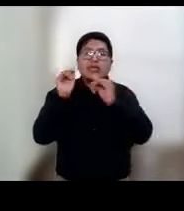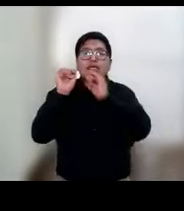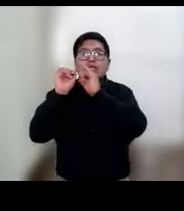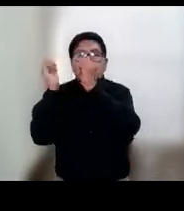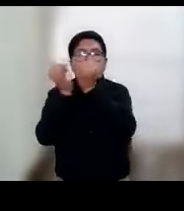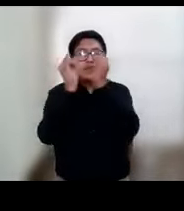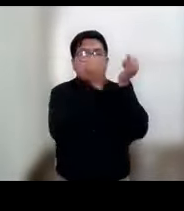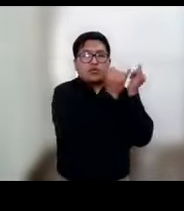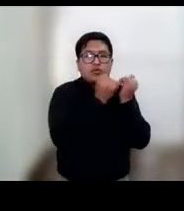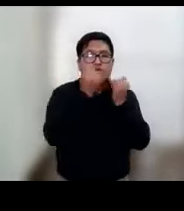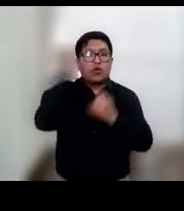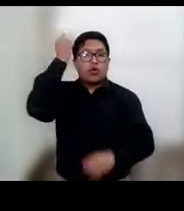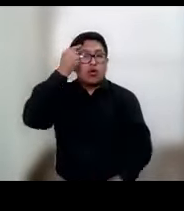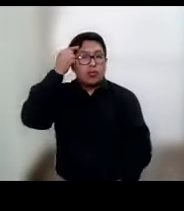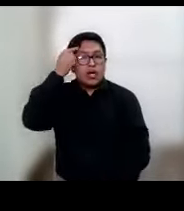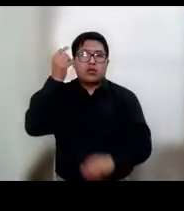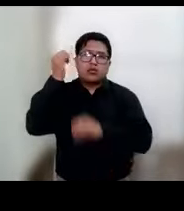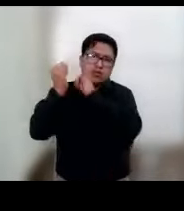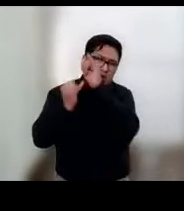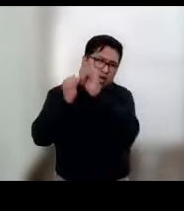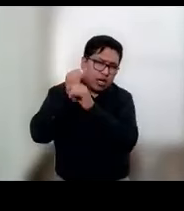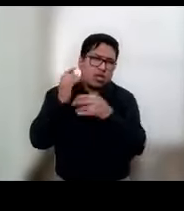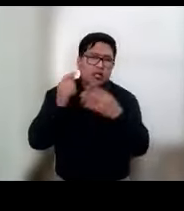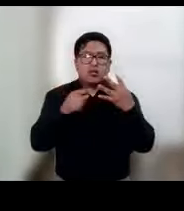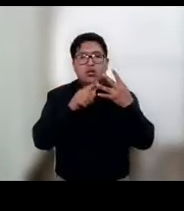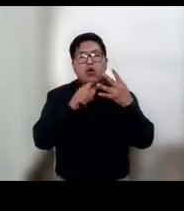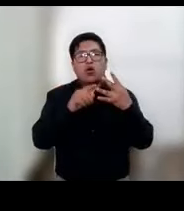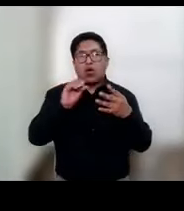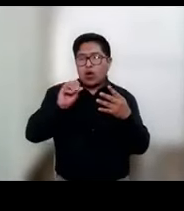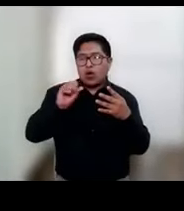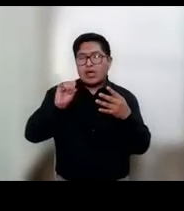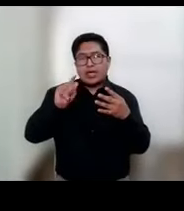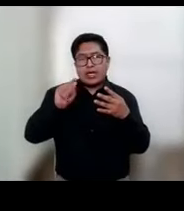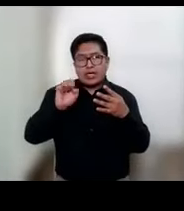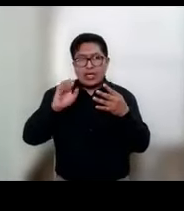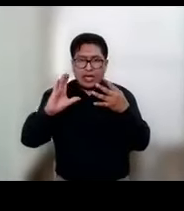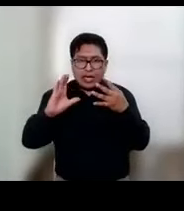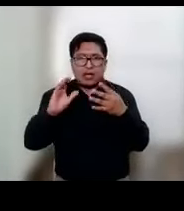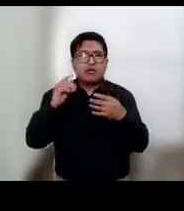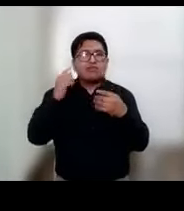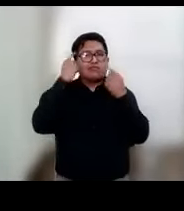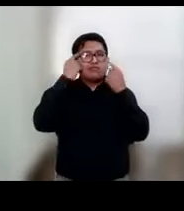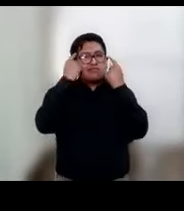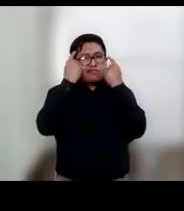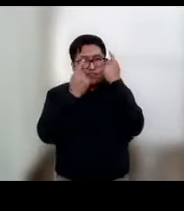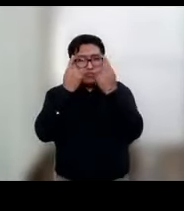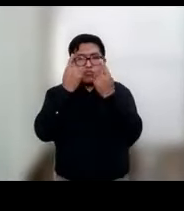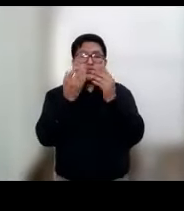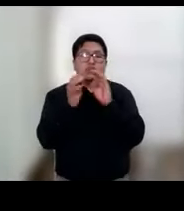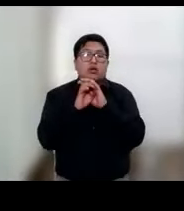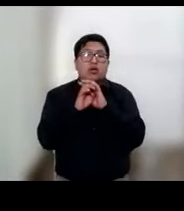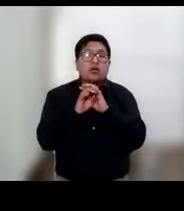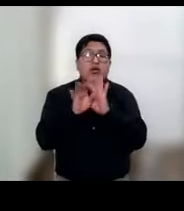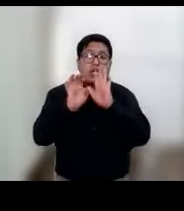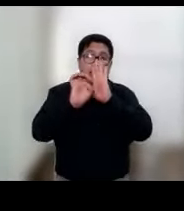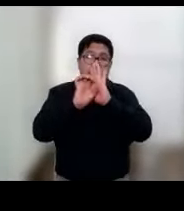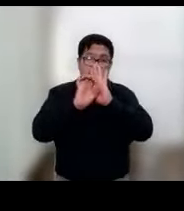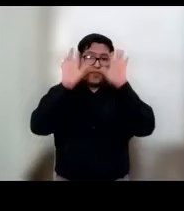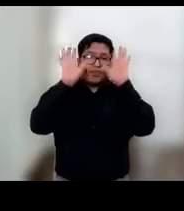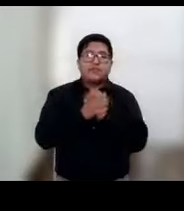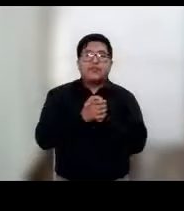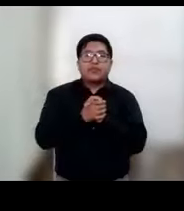estatales a nivel internacional de la oit llevan a pensar que más bien cuanto más crece